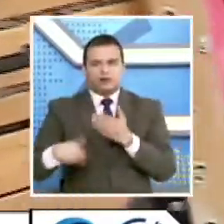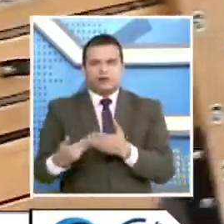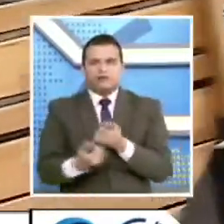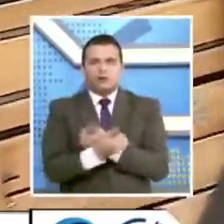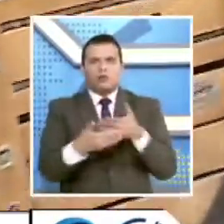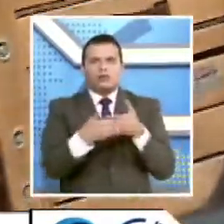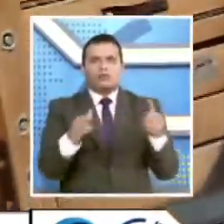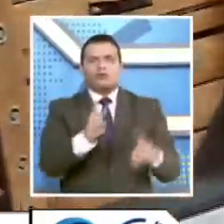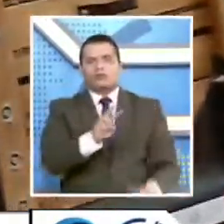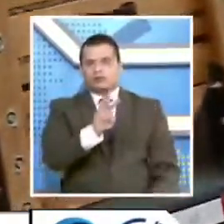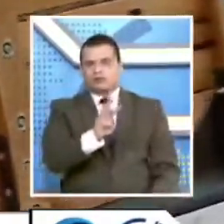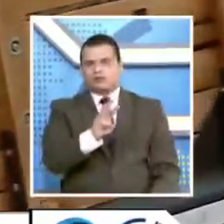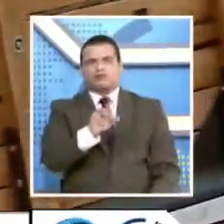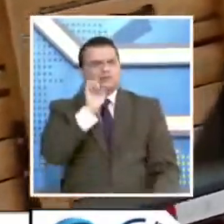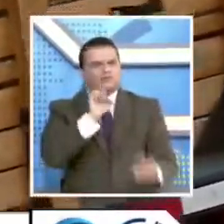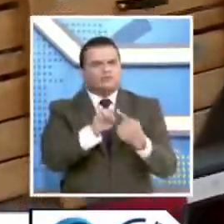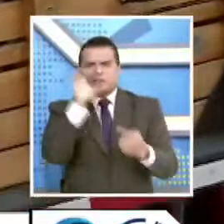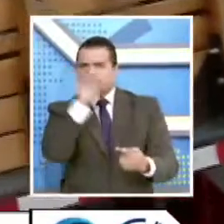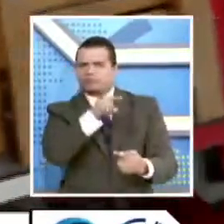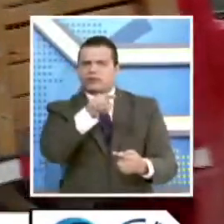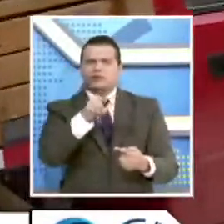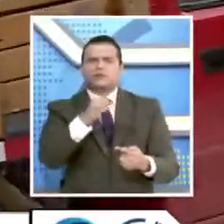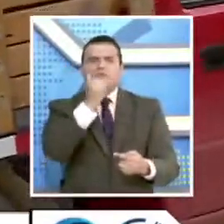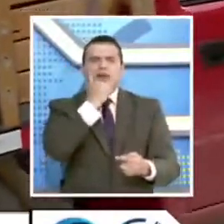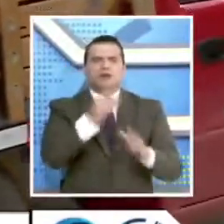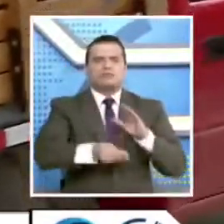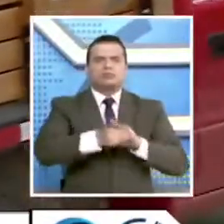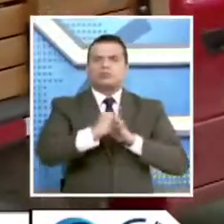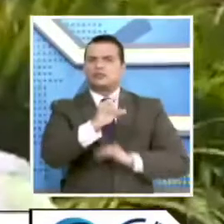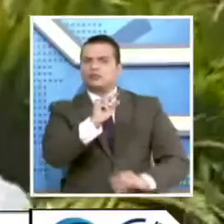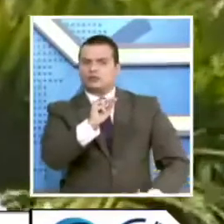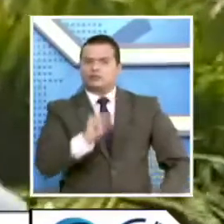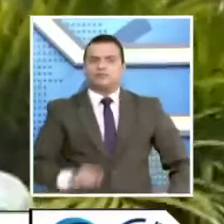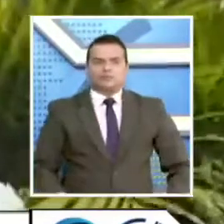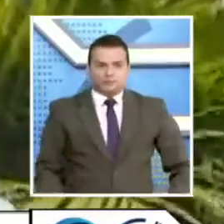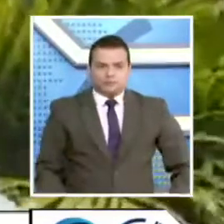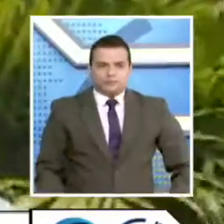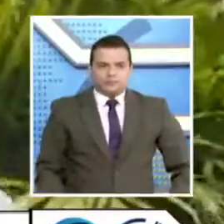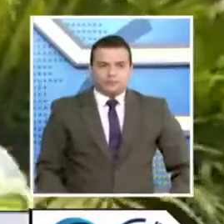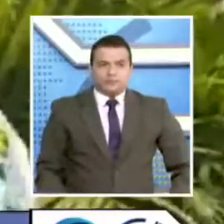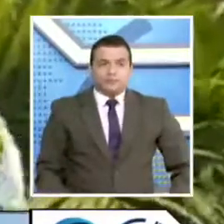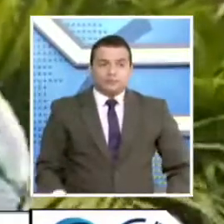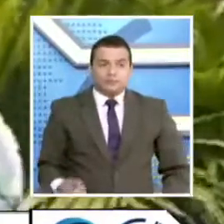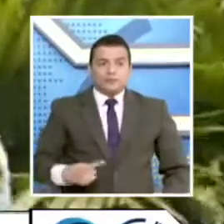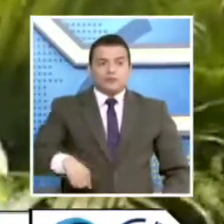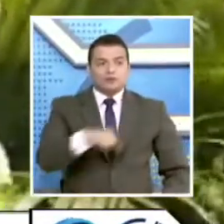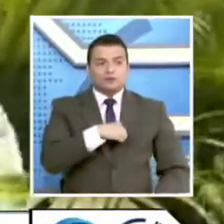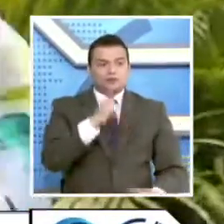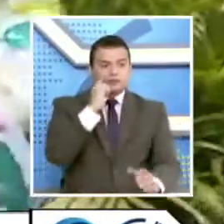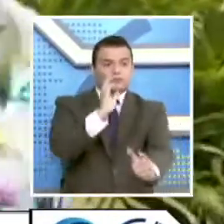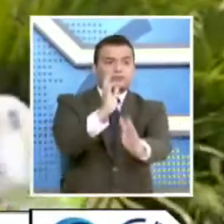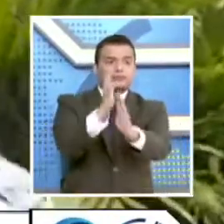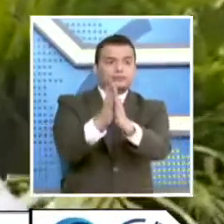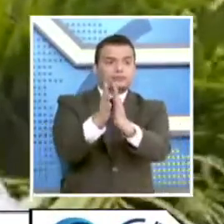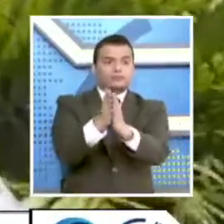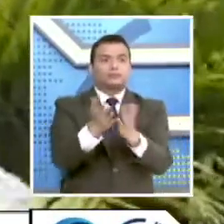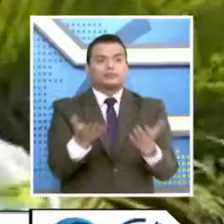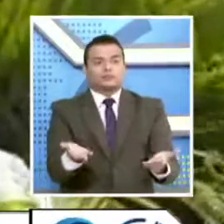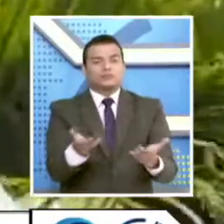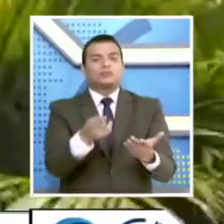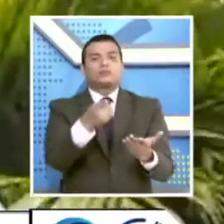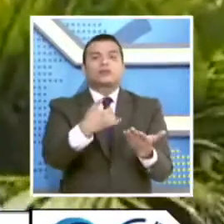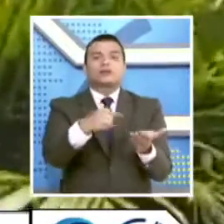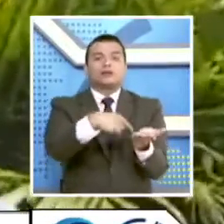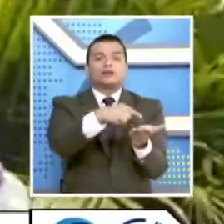establecer si hay o no hechos de corrupción en los procesos de contratación durante la pandemia. Estamos insistiendo en exposición de cada